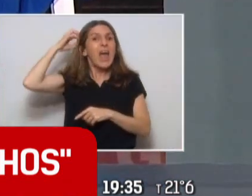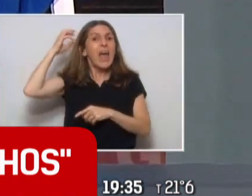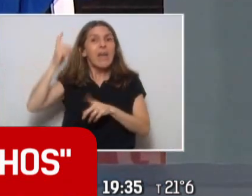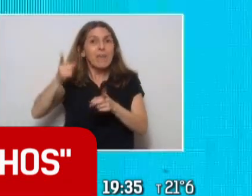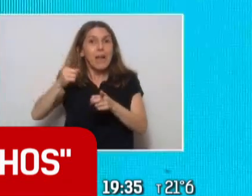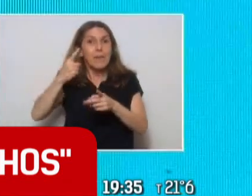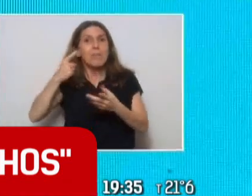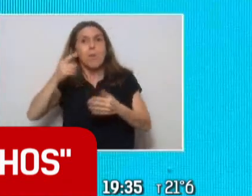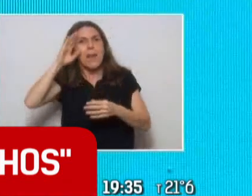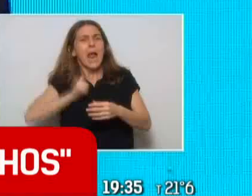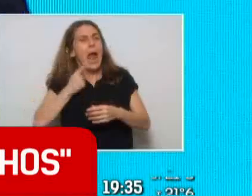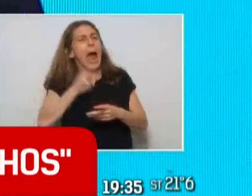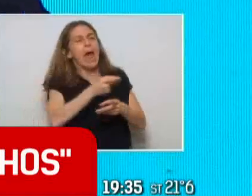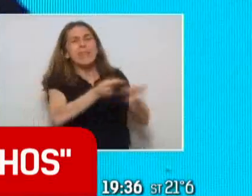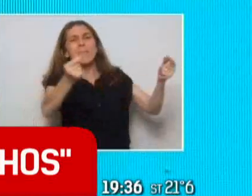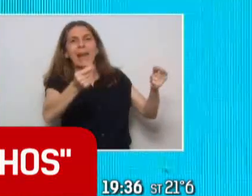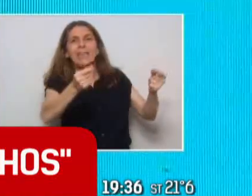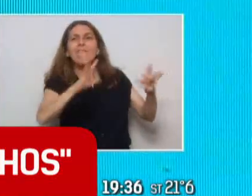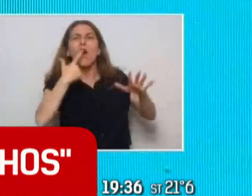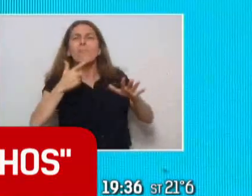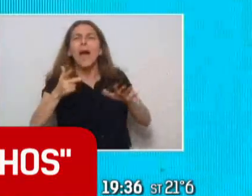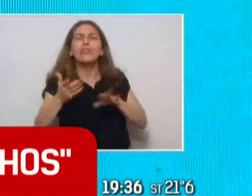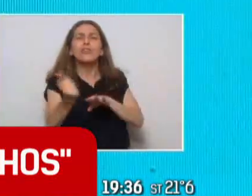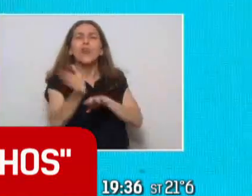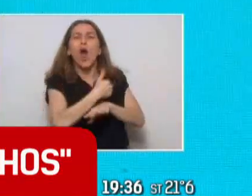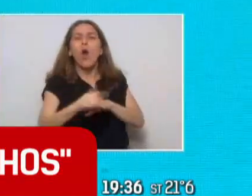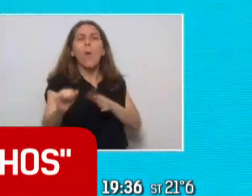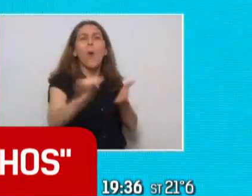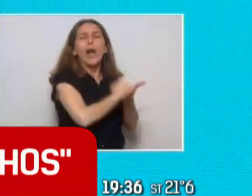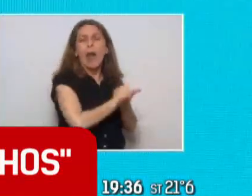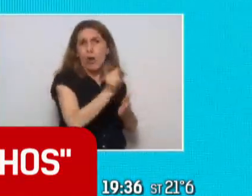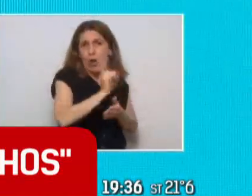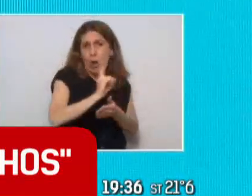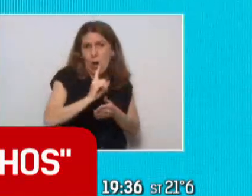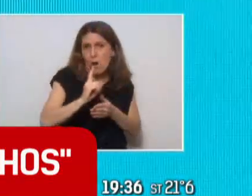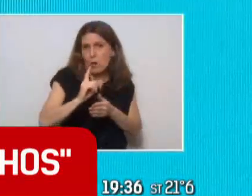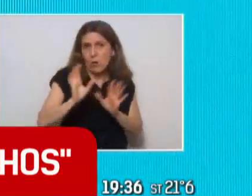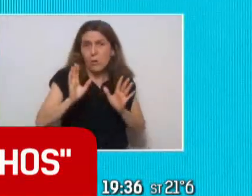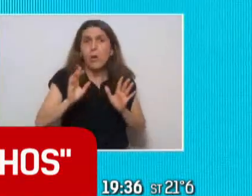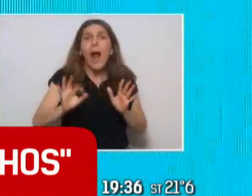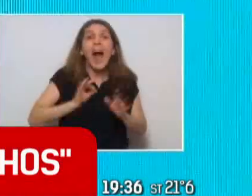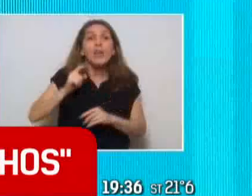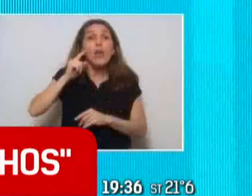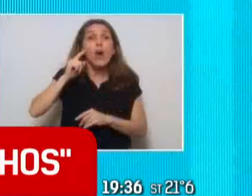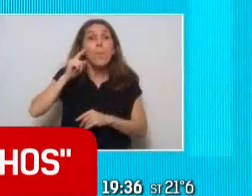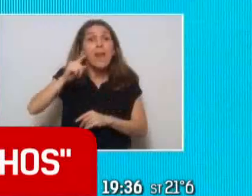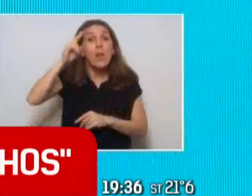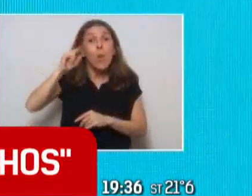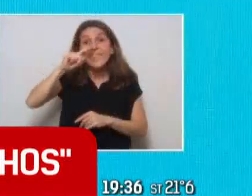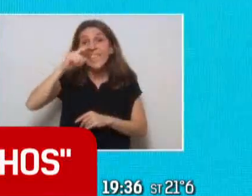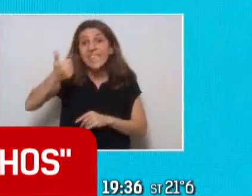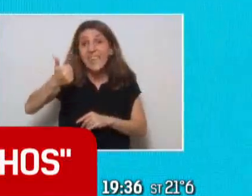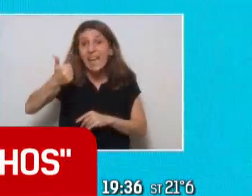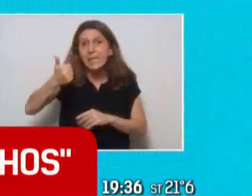desaparecer, desaparecían sus ideas. Y no pasó eso. Ahora, en el 76,